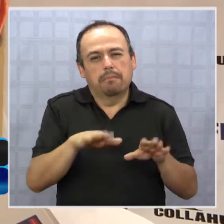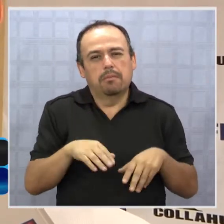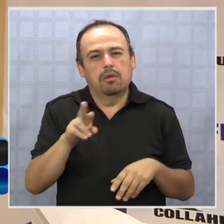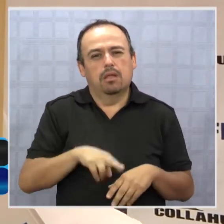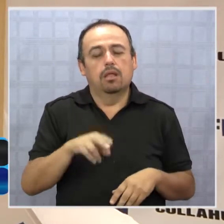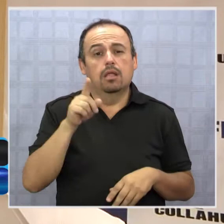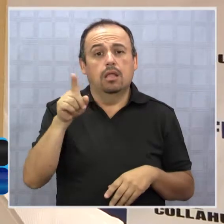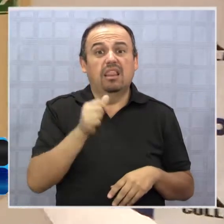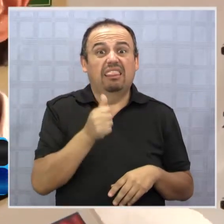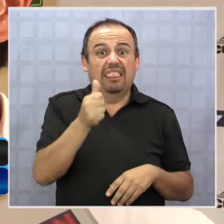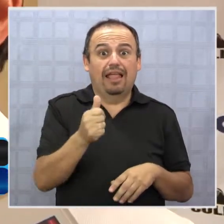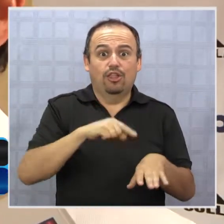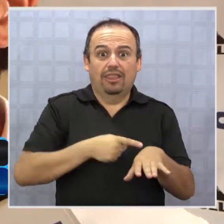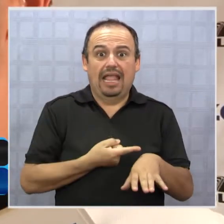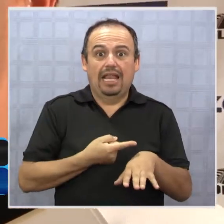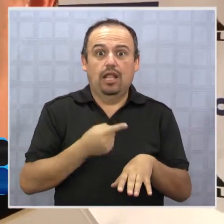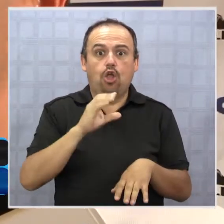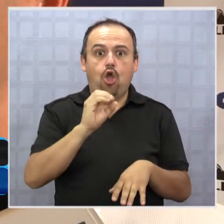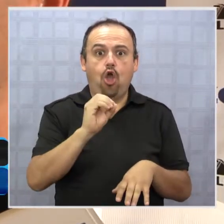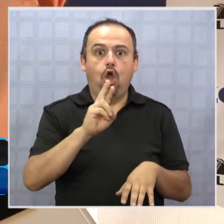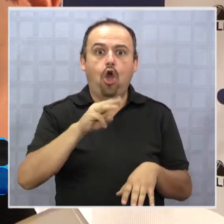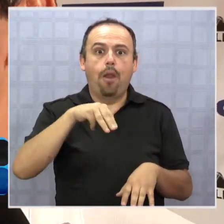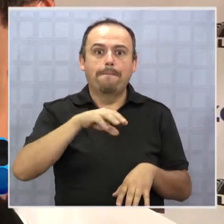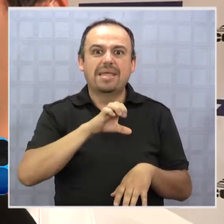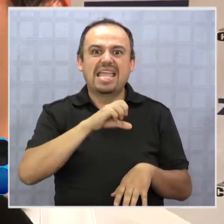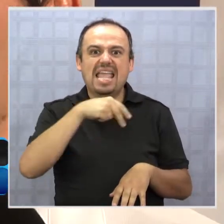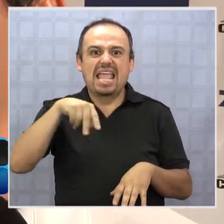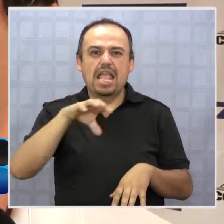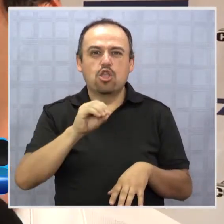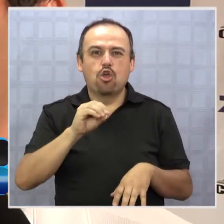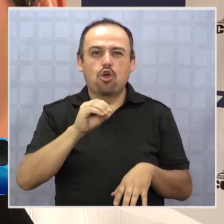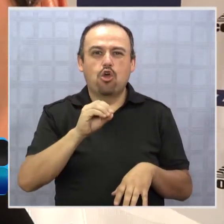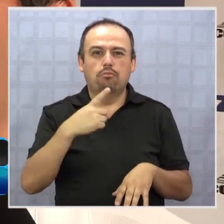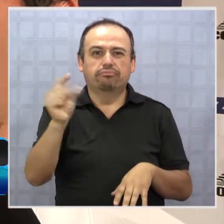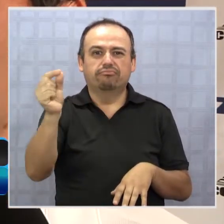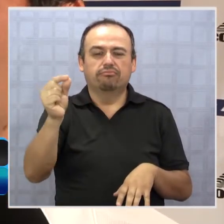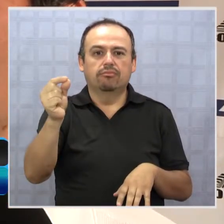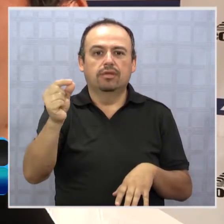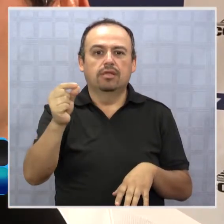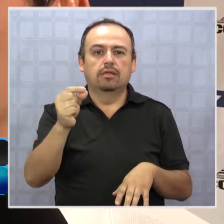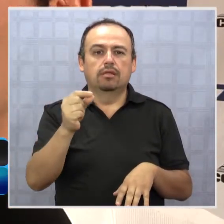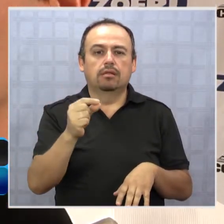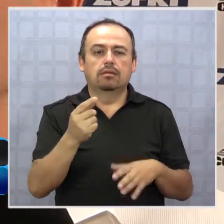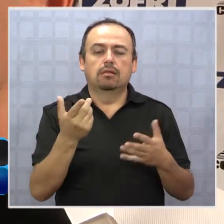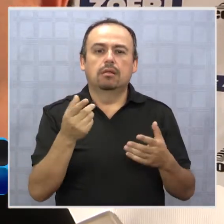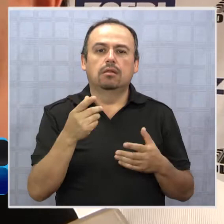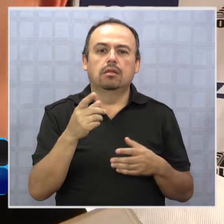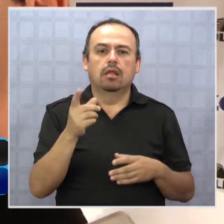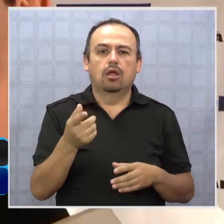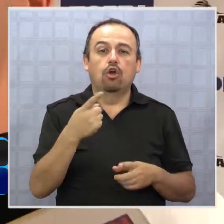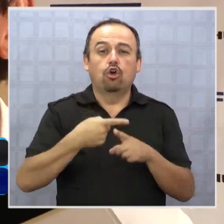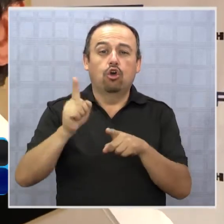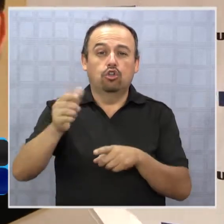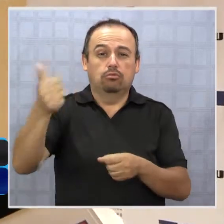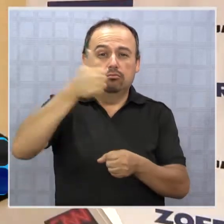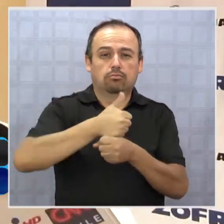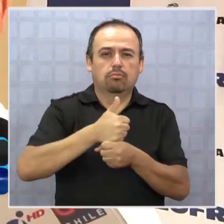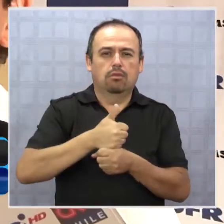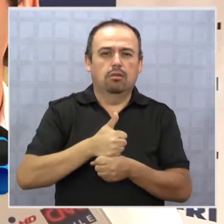término Ormeño fue de lo mejor y el que lo reemplazó no tuvo un buen partido.